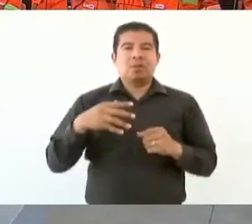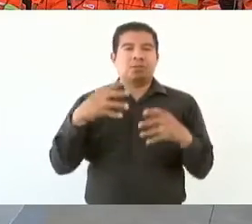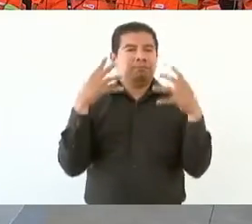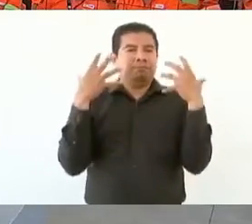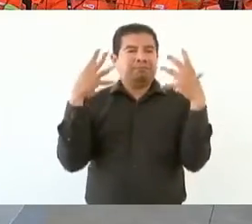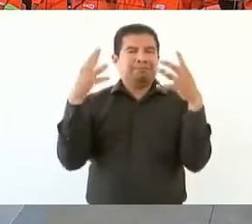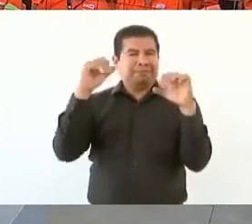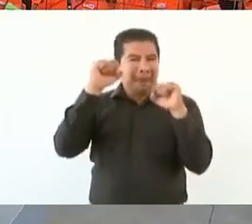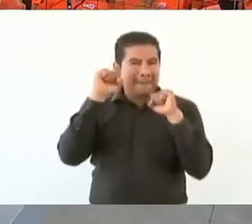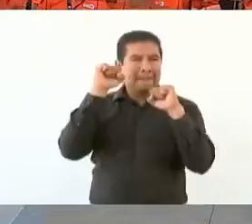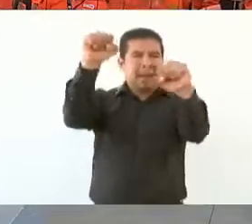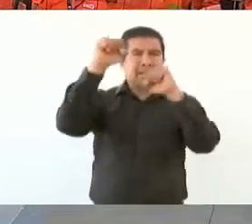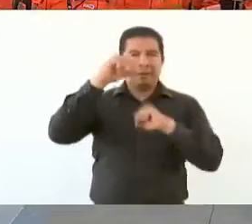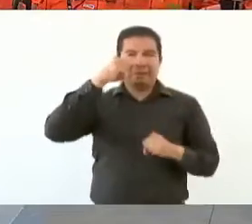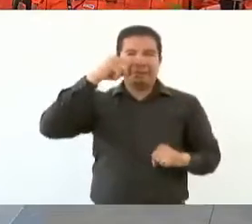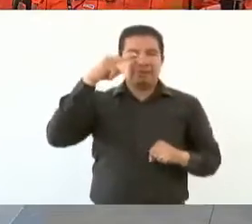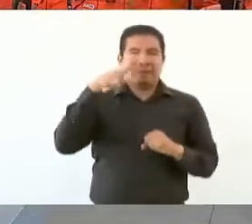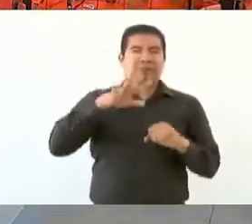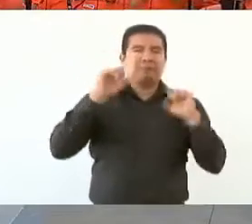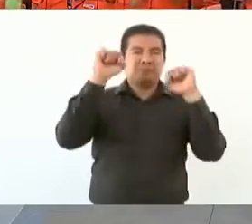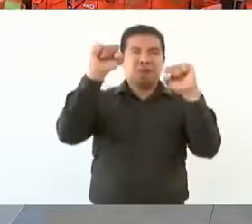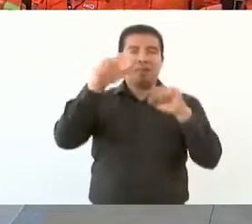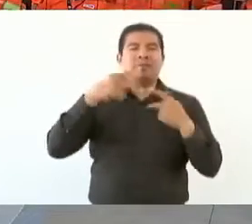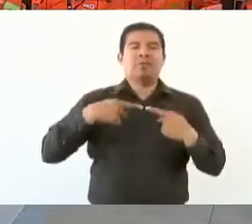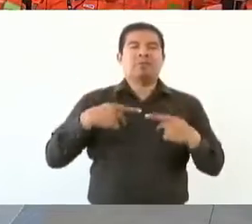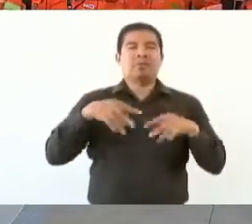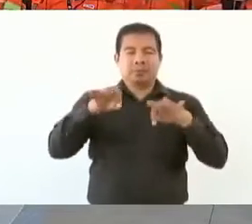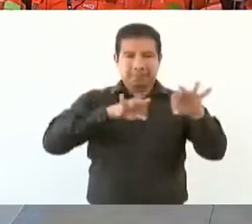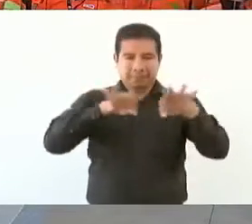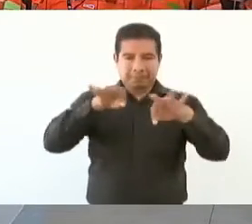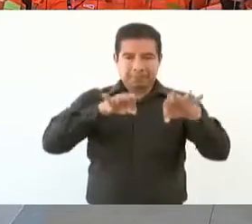los trabajadores.